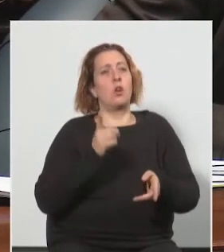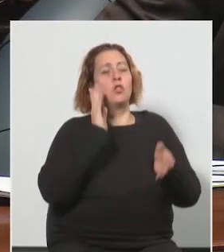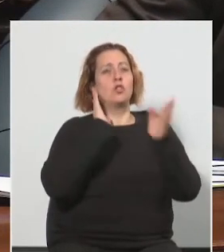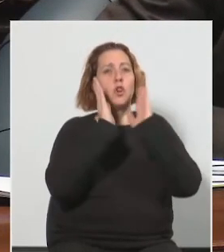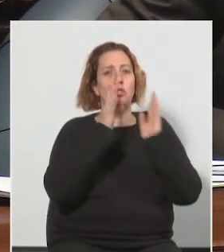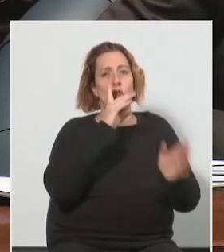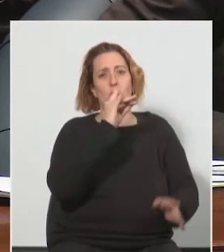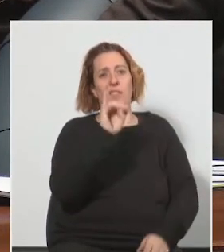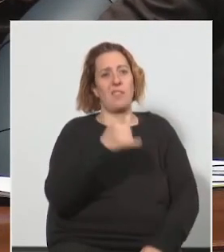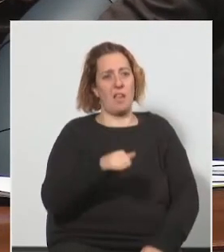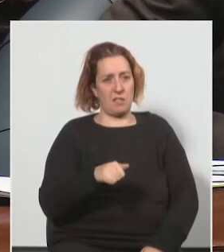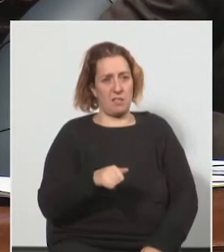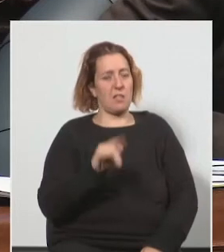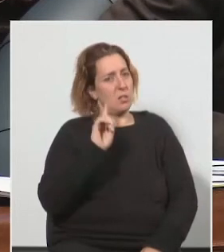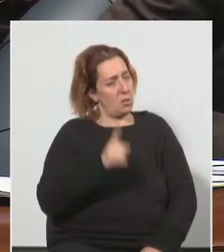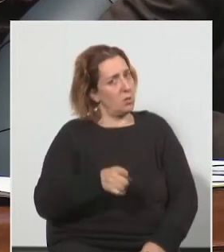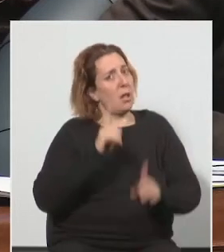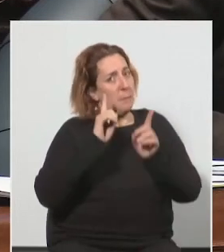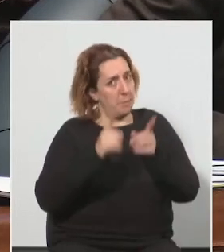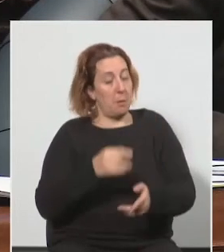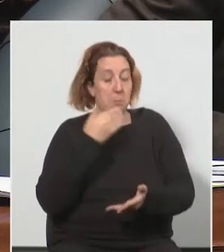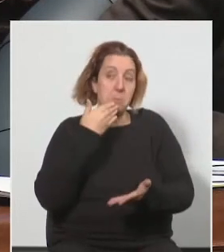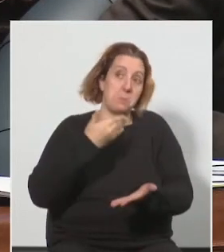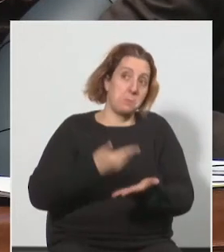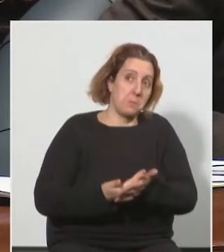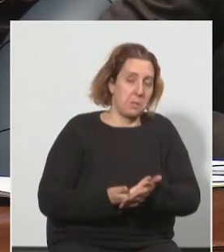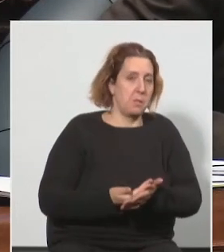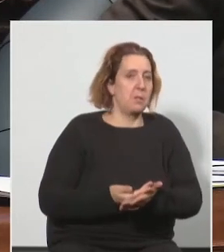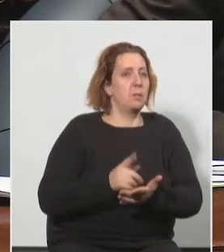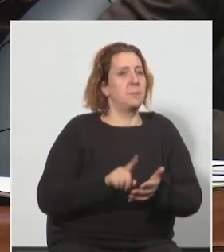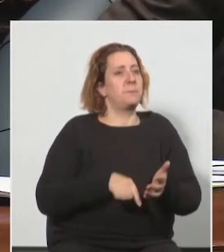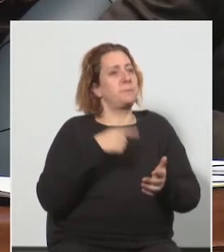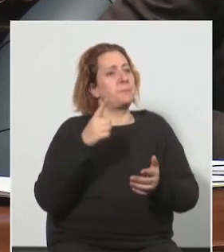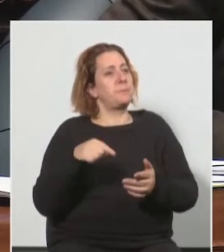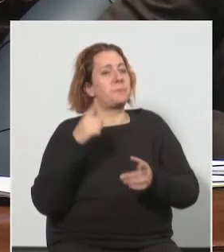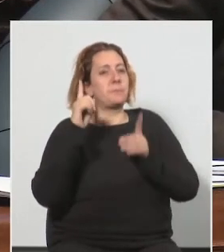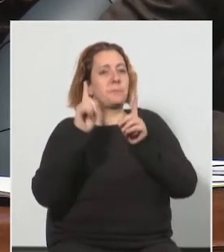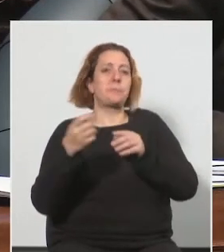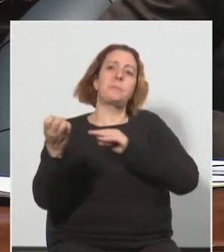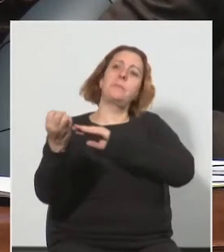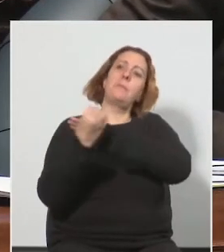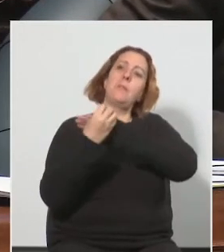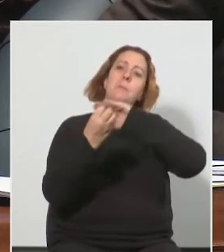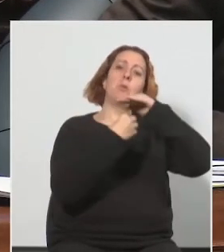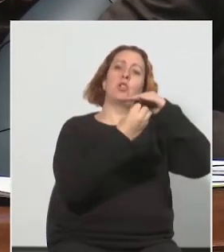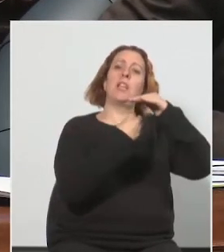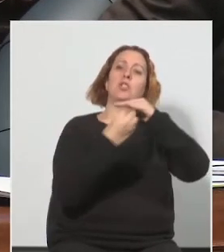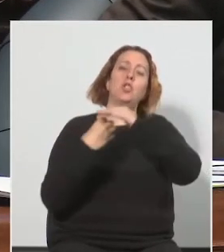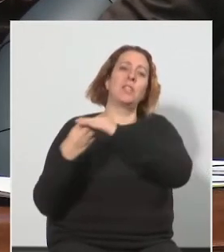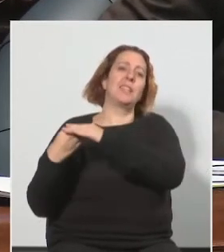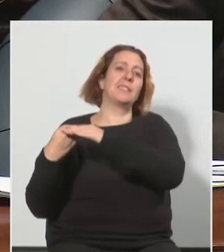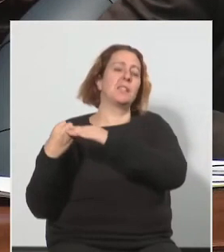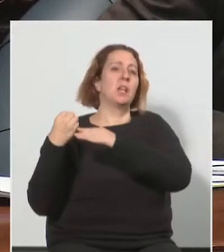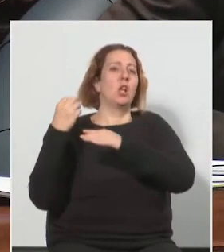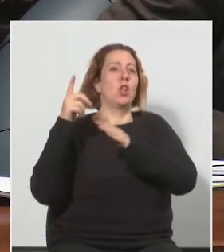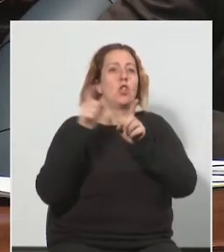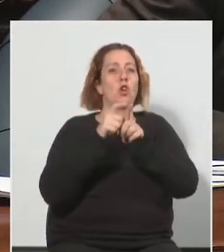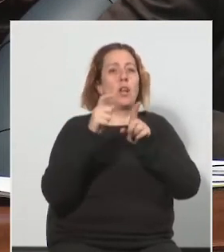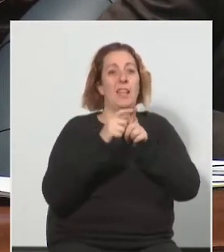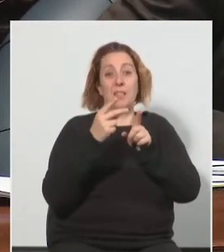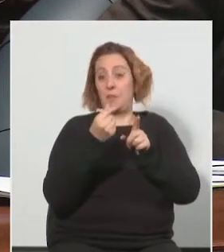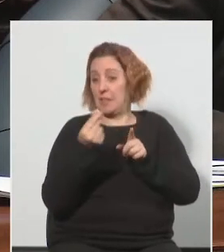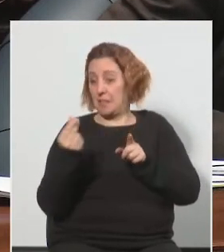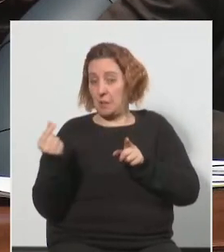Díaz. Eso también llamó la atención. O las llamativas importaciones de dólares en efectivo a nuestro